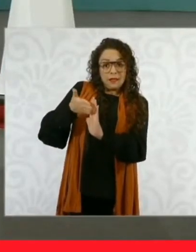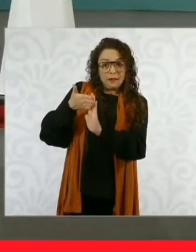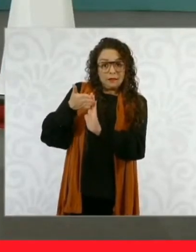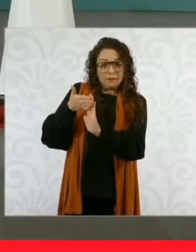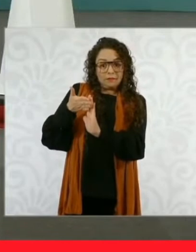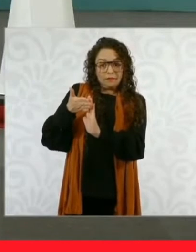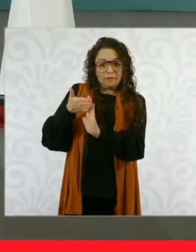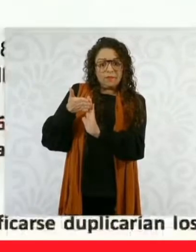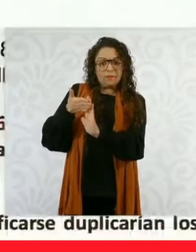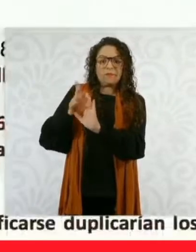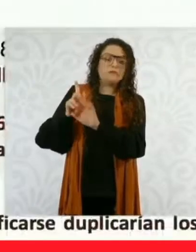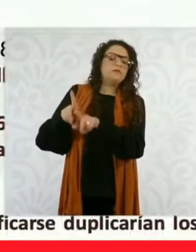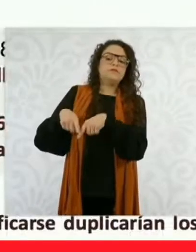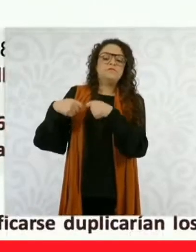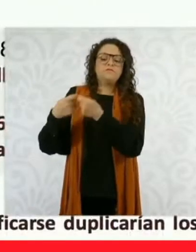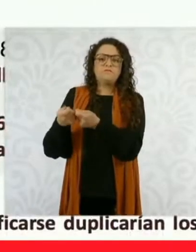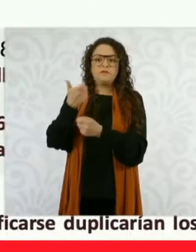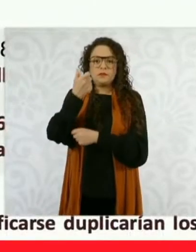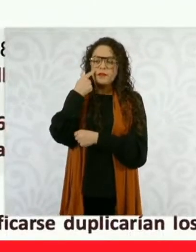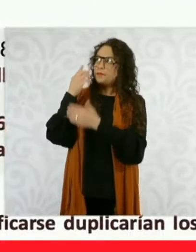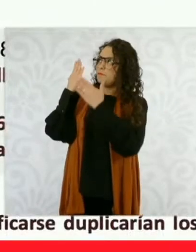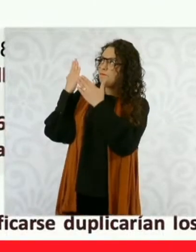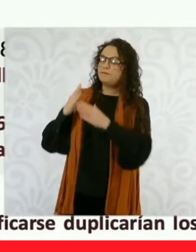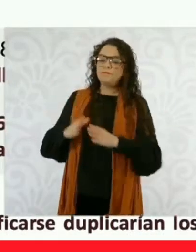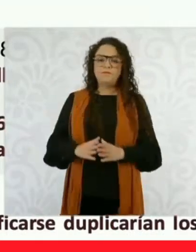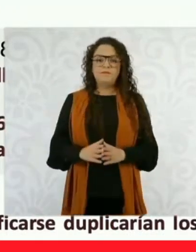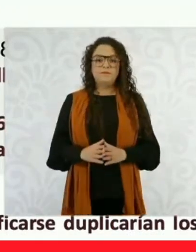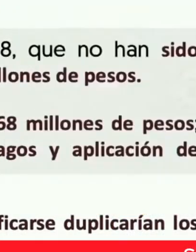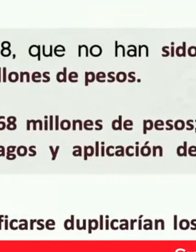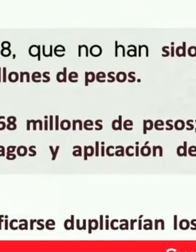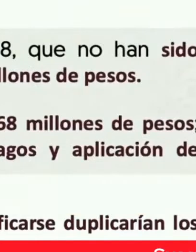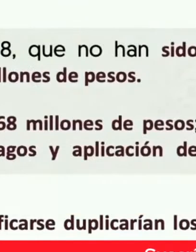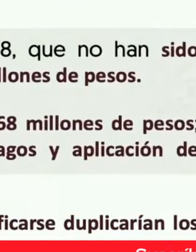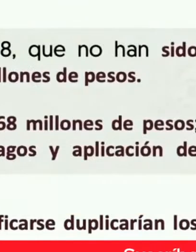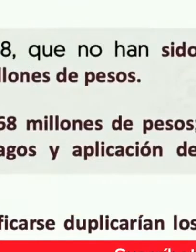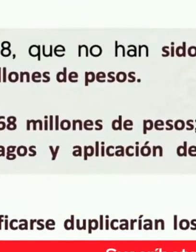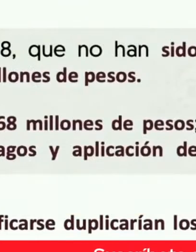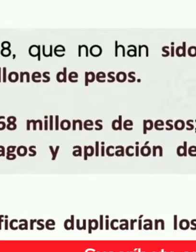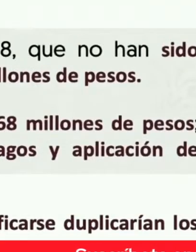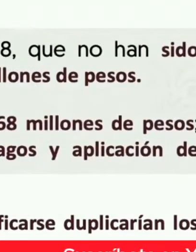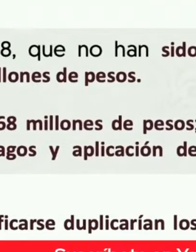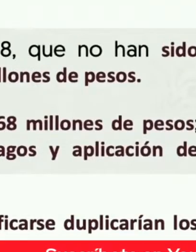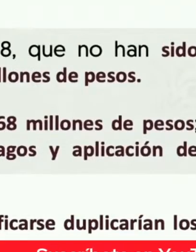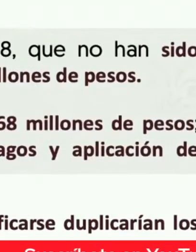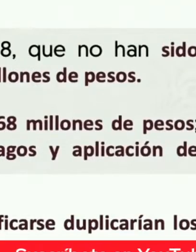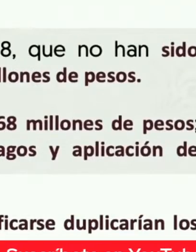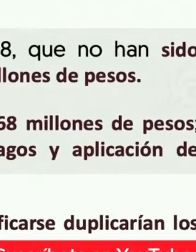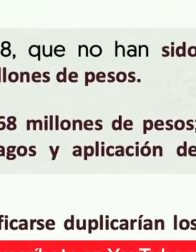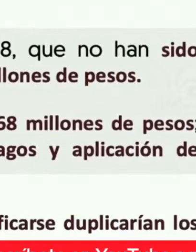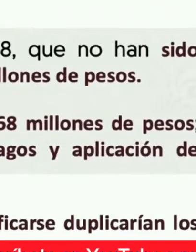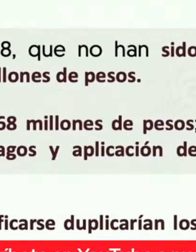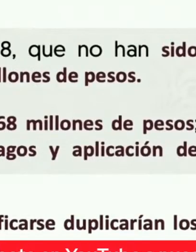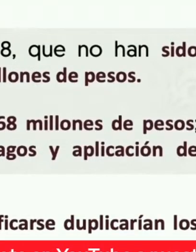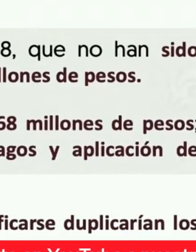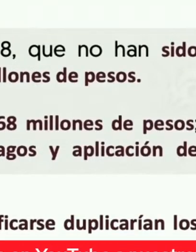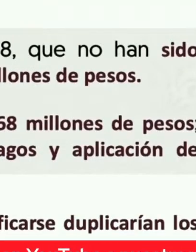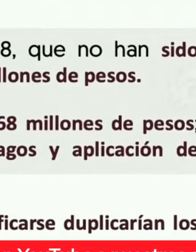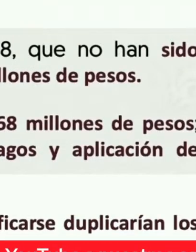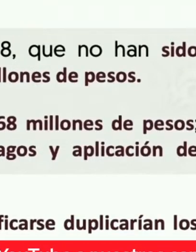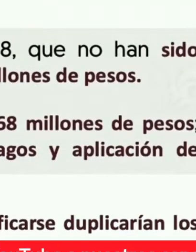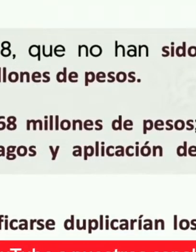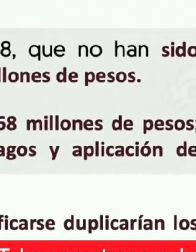derechohabientes. Este tipo de proyectos son propuestos